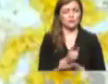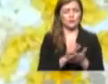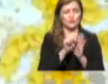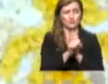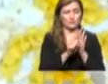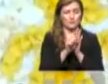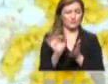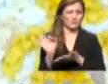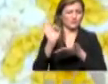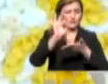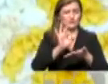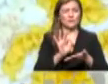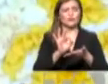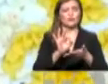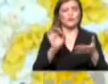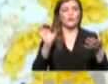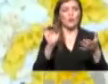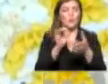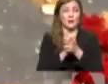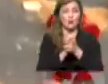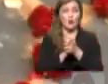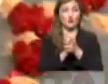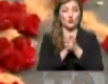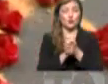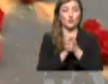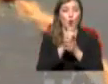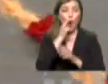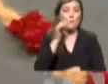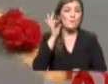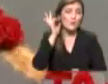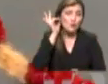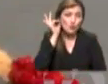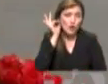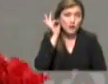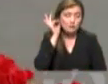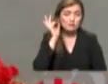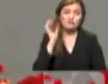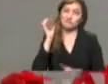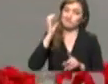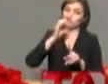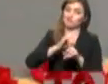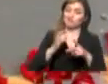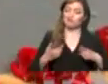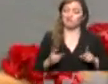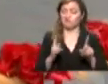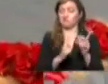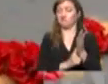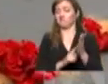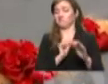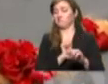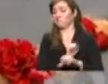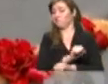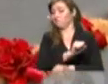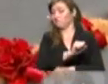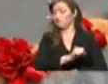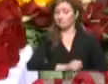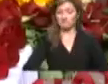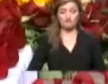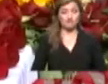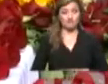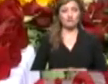símbolos representados por el matrimonio hetero. Debido a las críticas y al debate en estos últimos